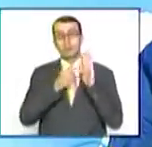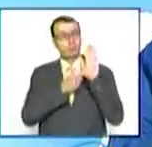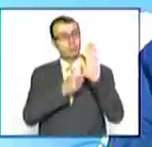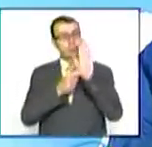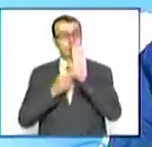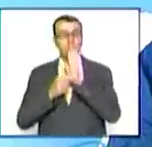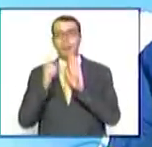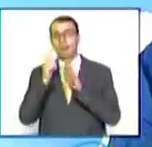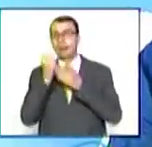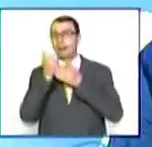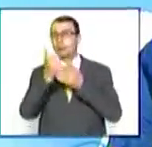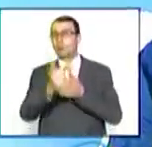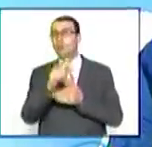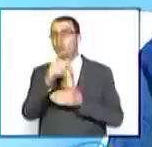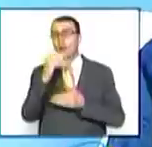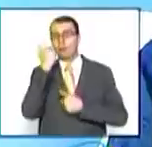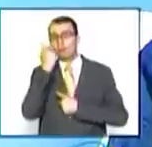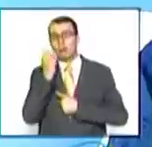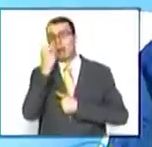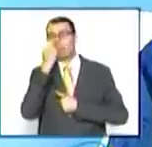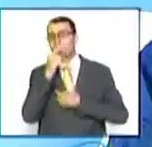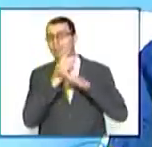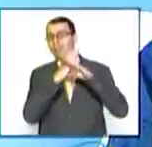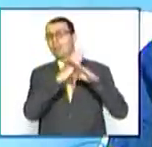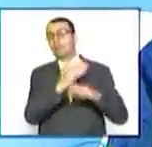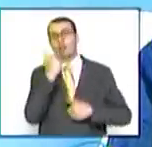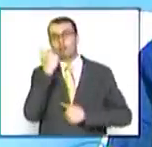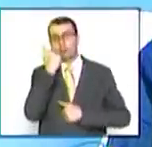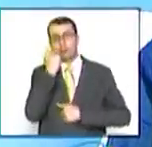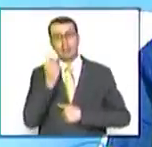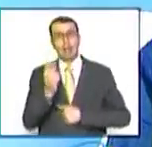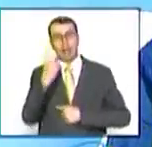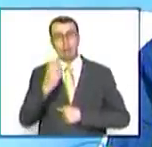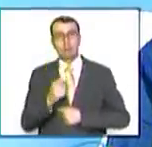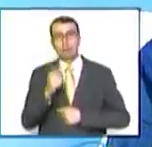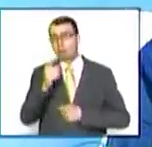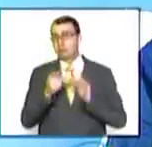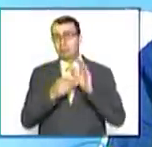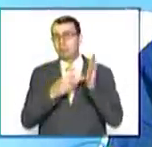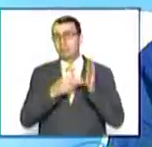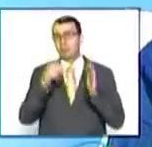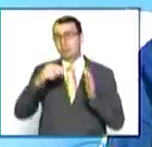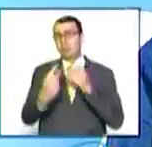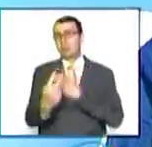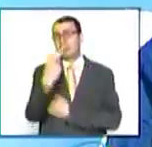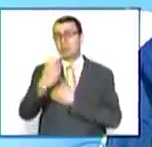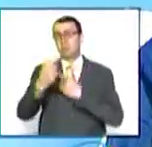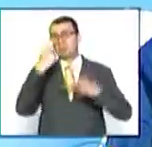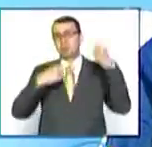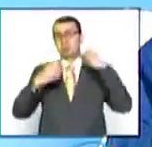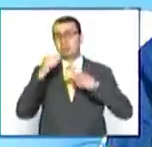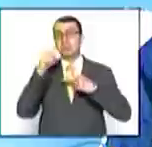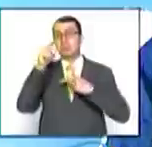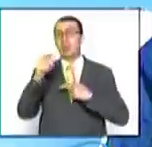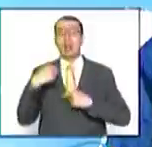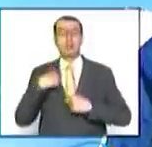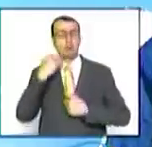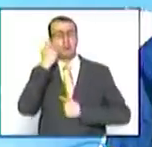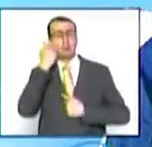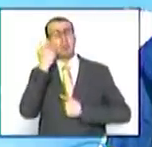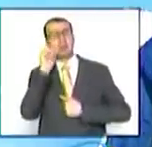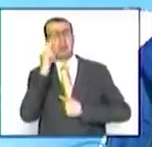y en educación. Con este programa nosotros no pretendemos reemplazar una consulta médica. Este tampoco es un programa de